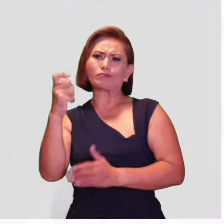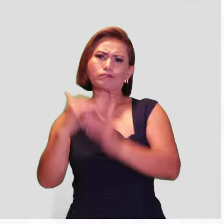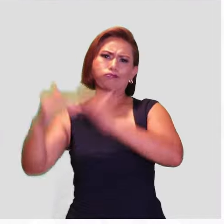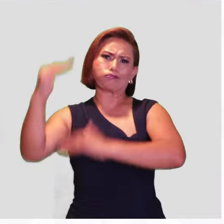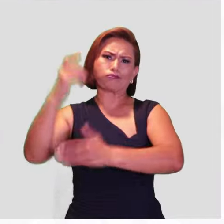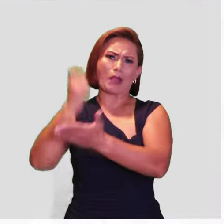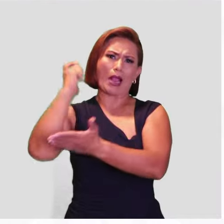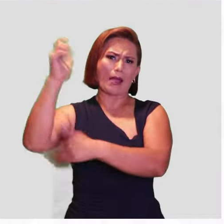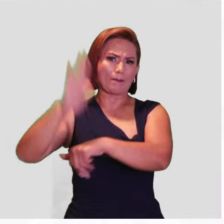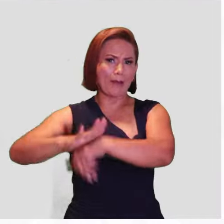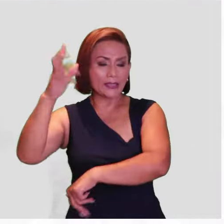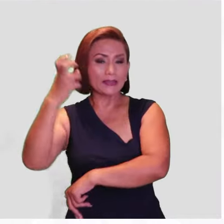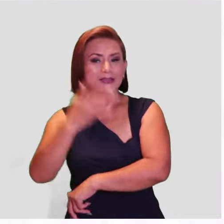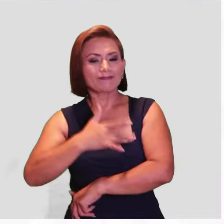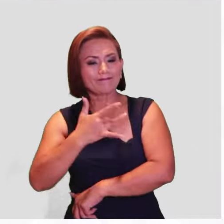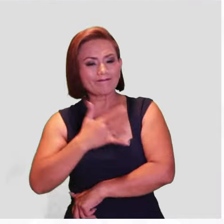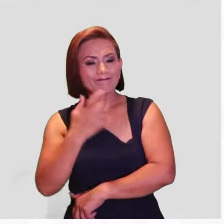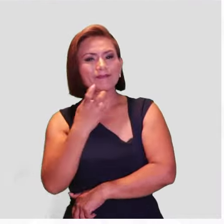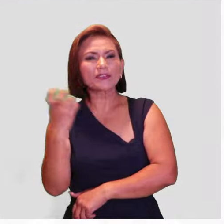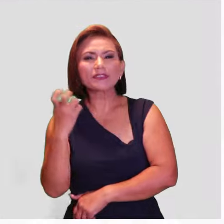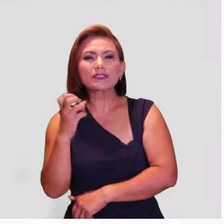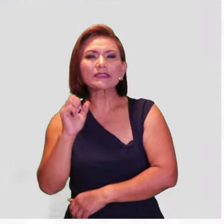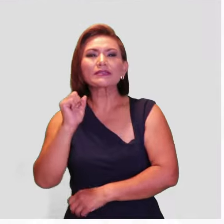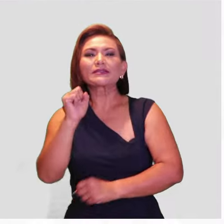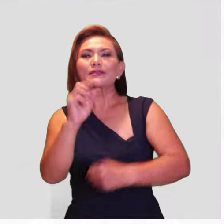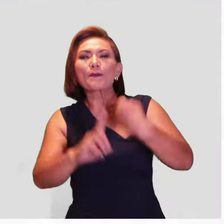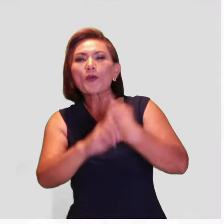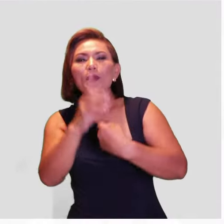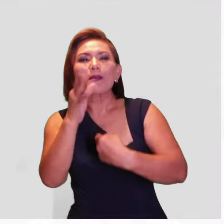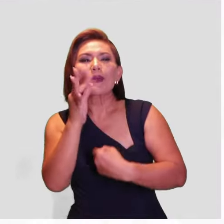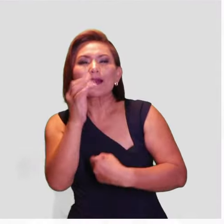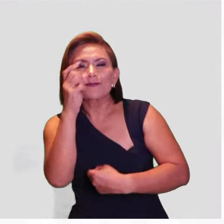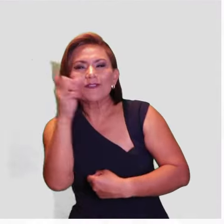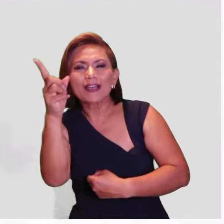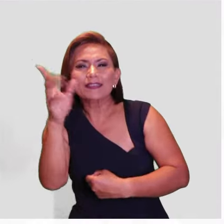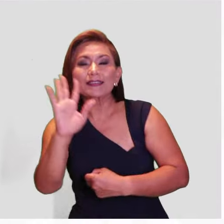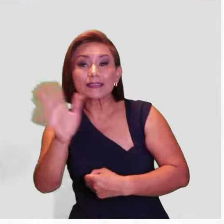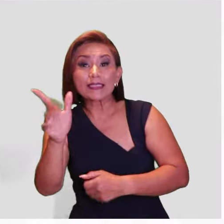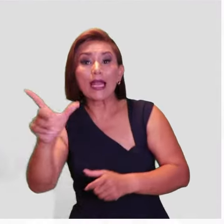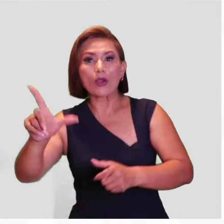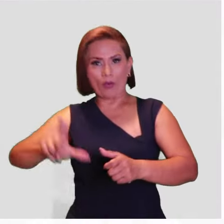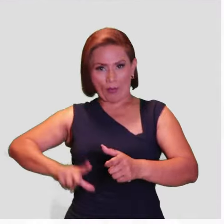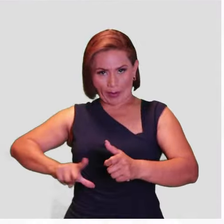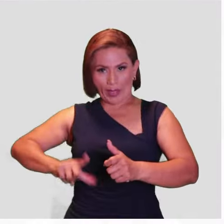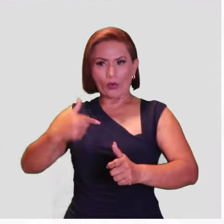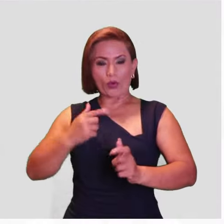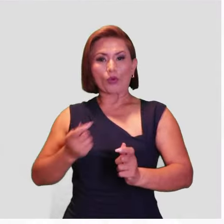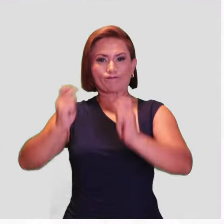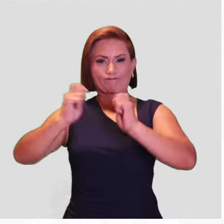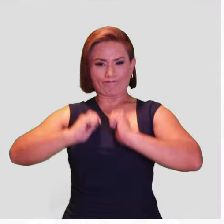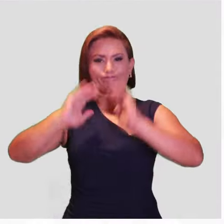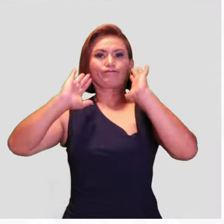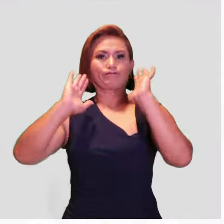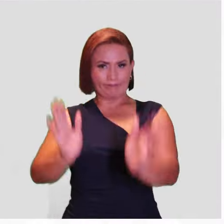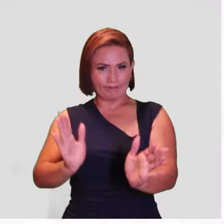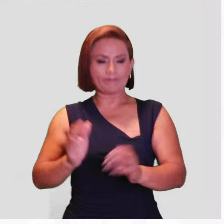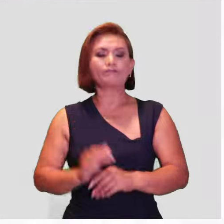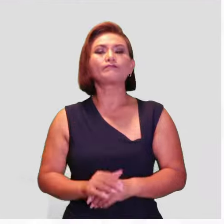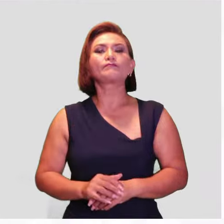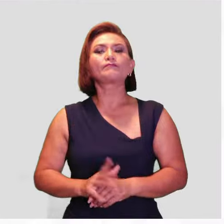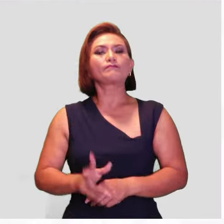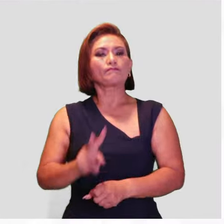sentido. Entonces vamos a ver cosas sencillas, simples, cuando ya estemos en el gobierno y siempre